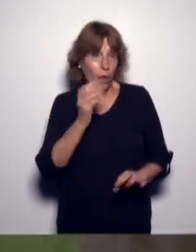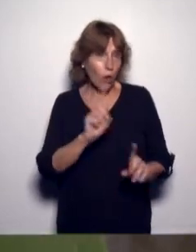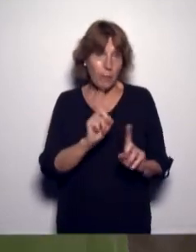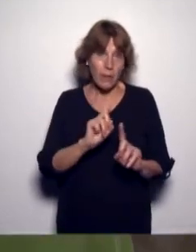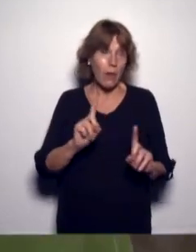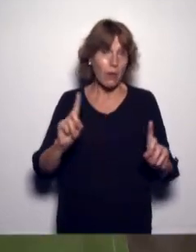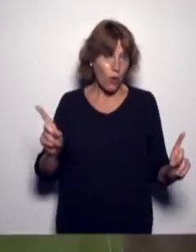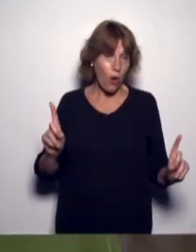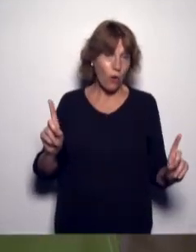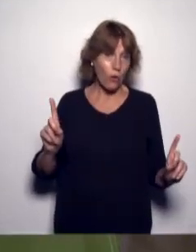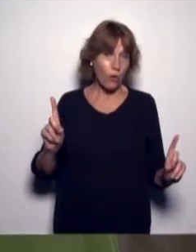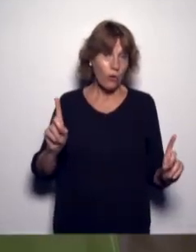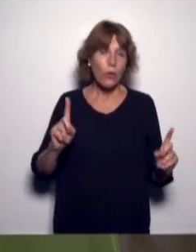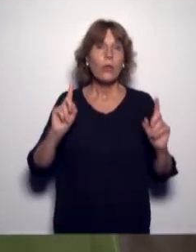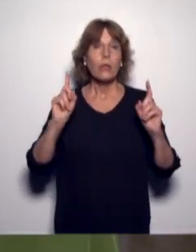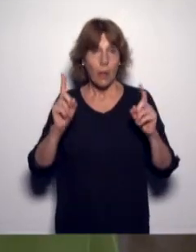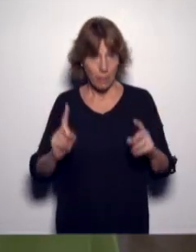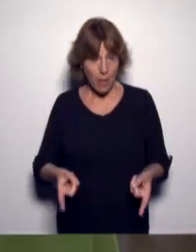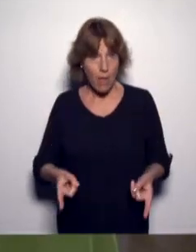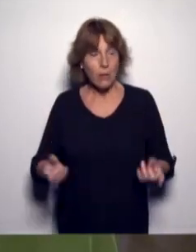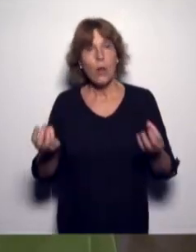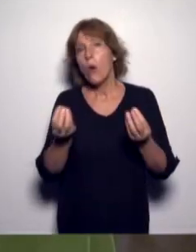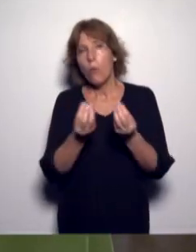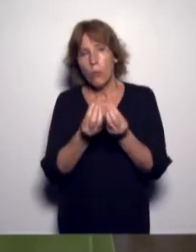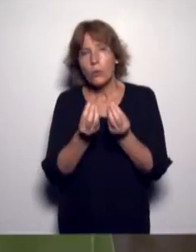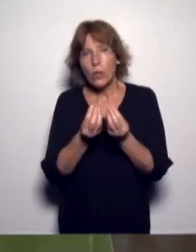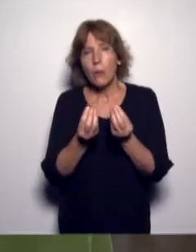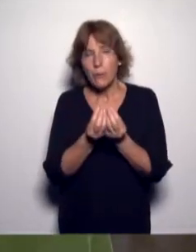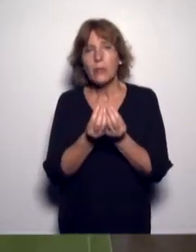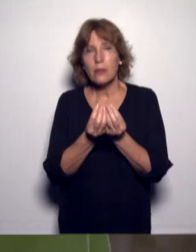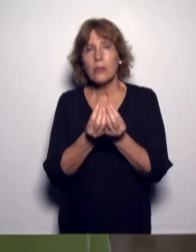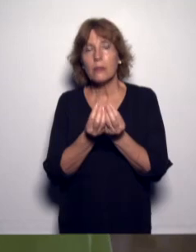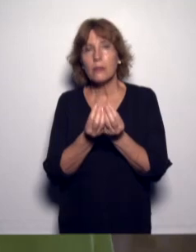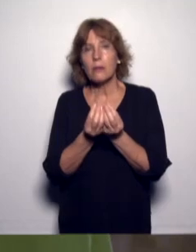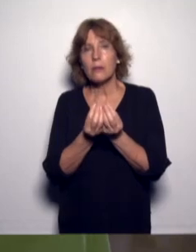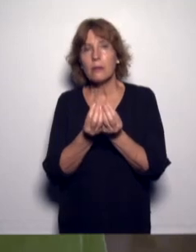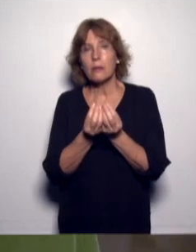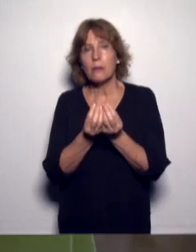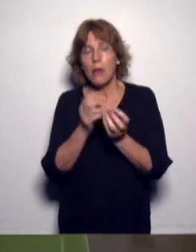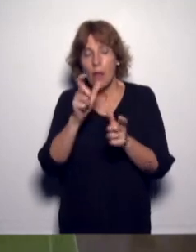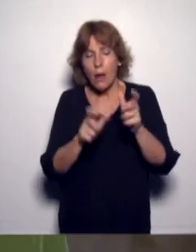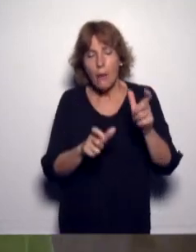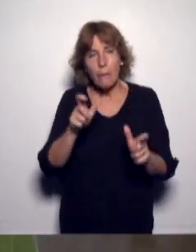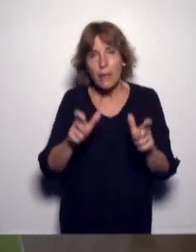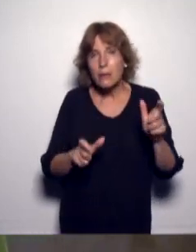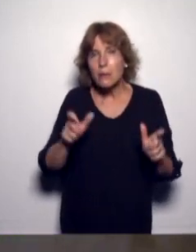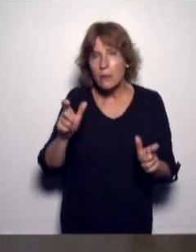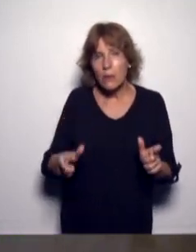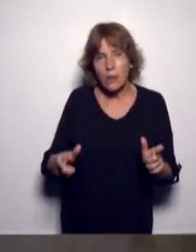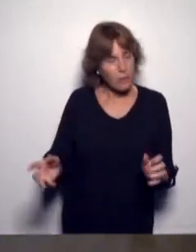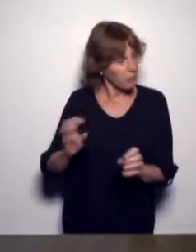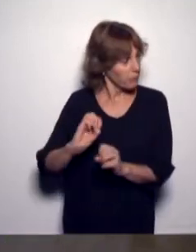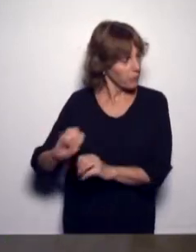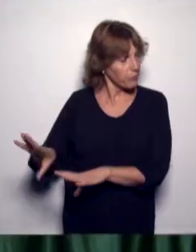o bienes superfluos, sino con frecuencia los mismos seres humanos.